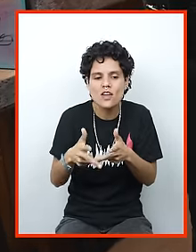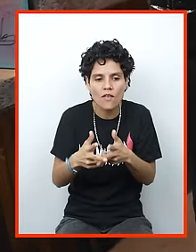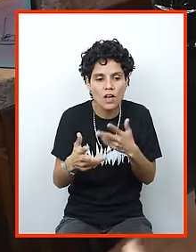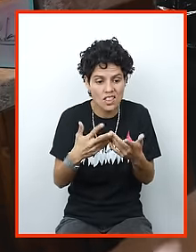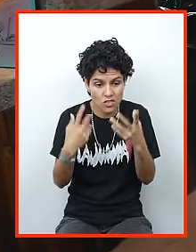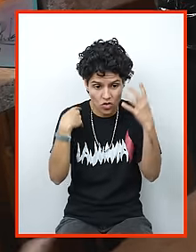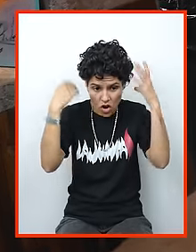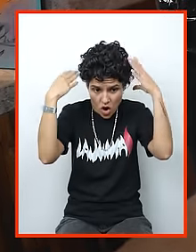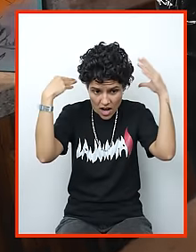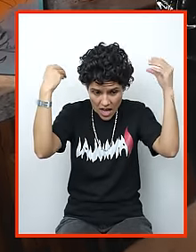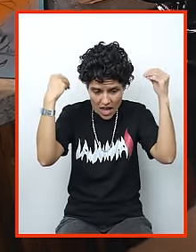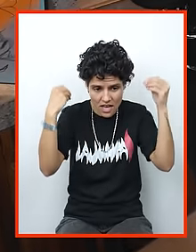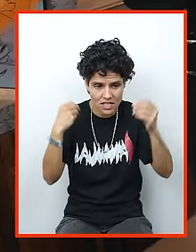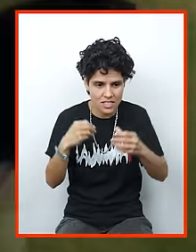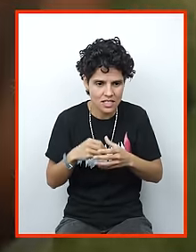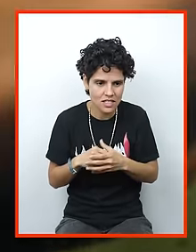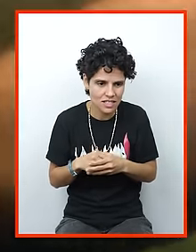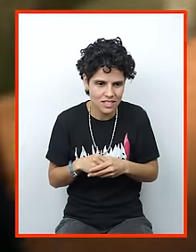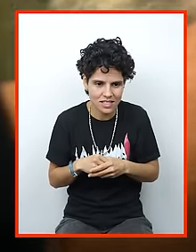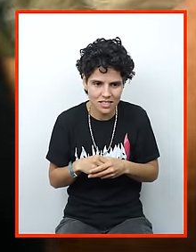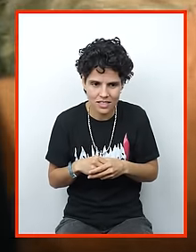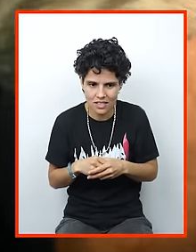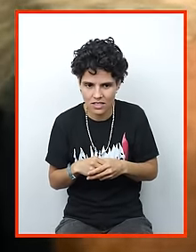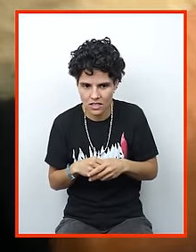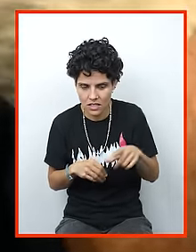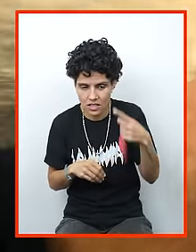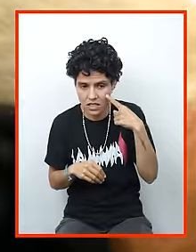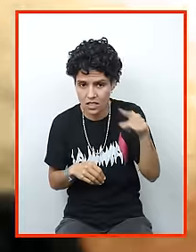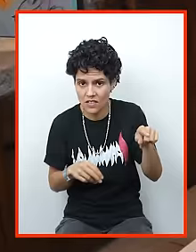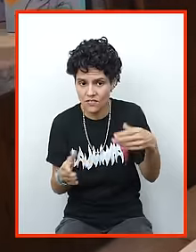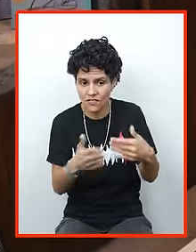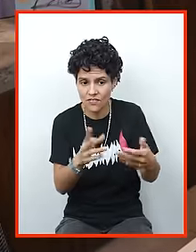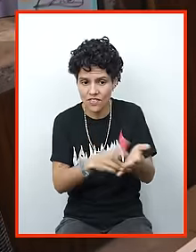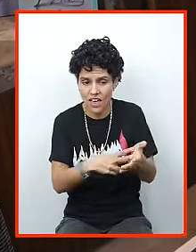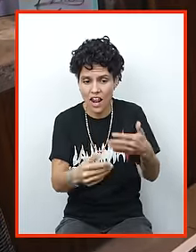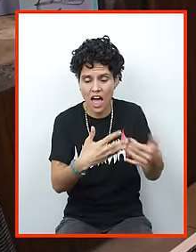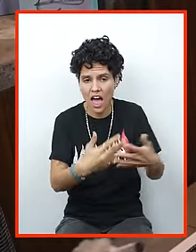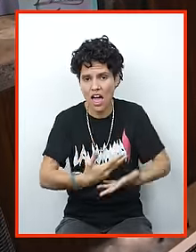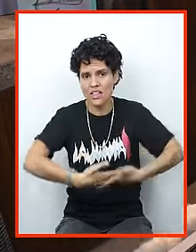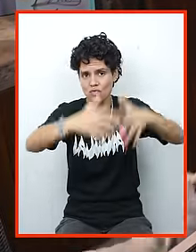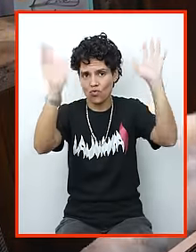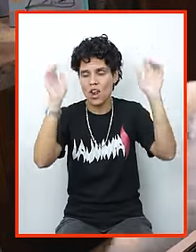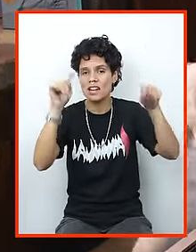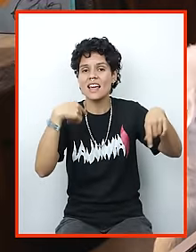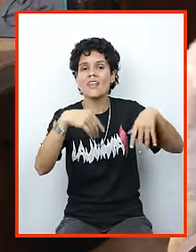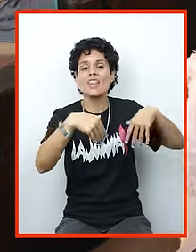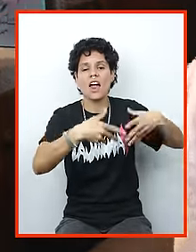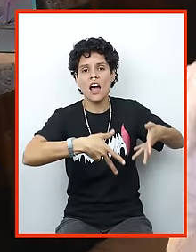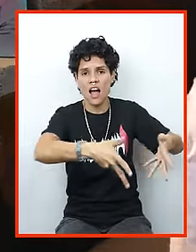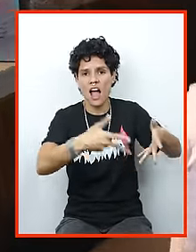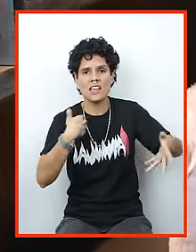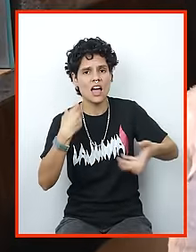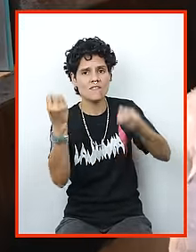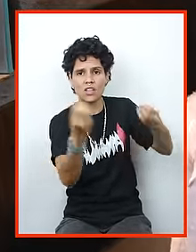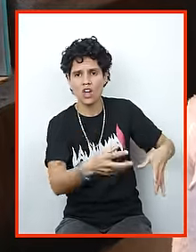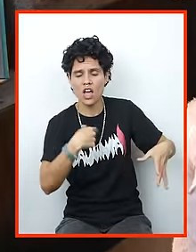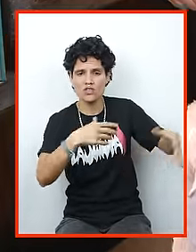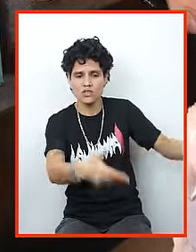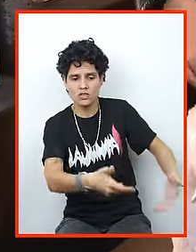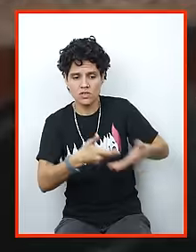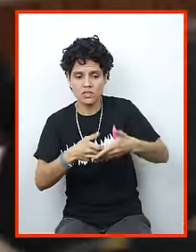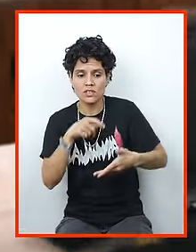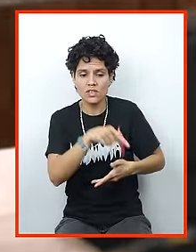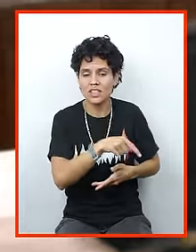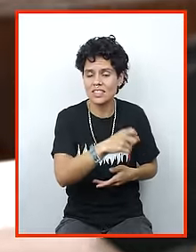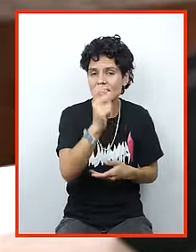Regalona. ¿Estas son las orejas acá? Sí, pero puede verte así. ¿Tú cachás que la Blanqui es súper silvestre? Pues bueno, la recogí en la calle. ¿Verdad? Sí, pues sí, recogí en la